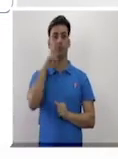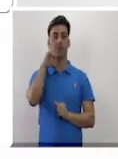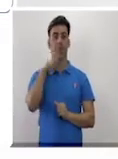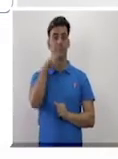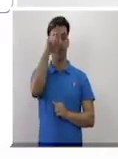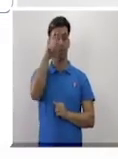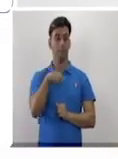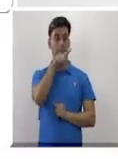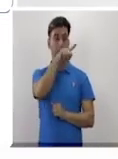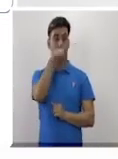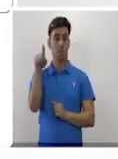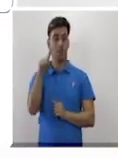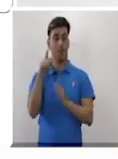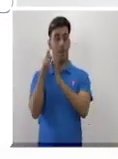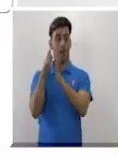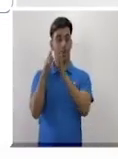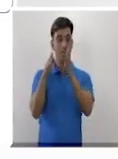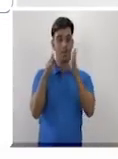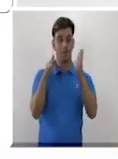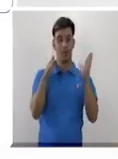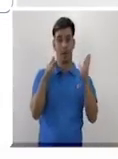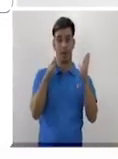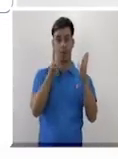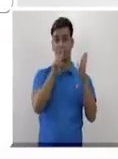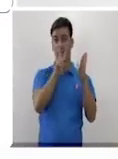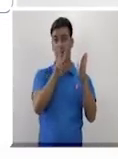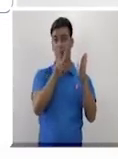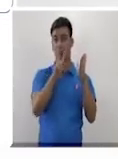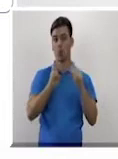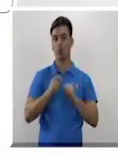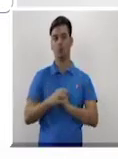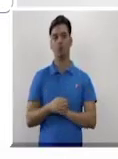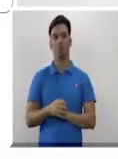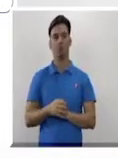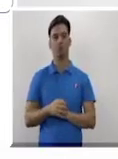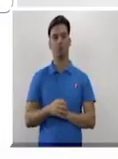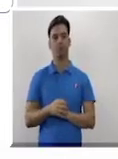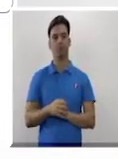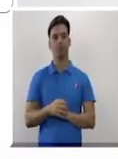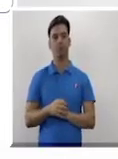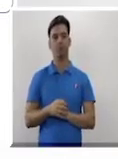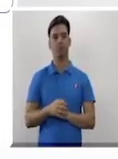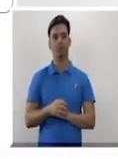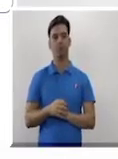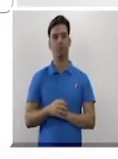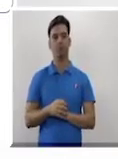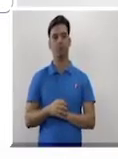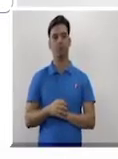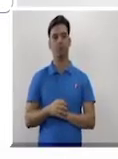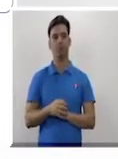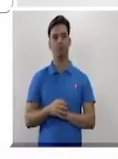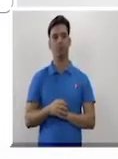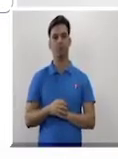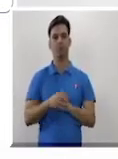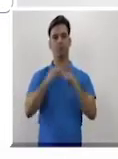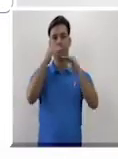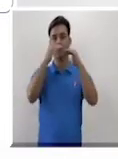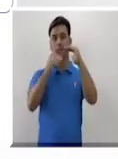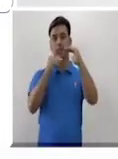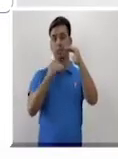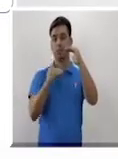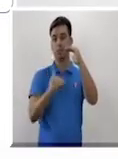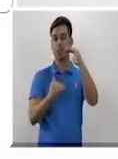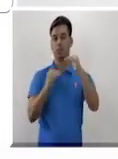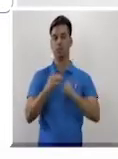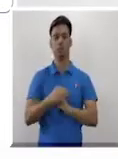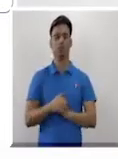izquierda de 2, que es el valor de esta abscisa del vértice, está decreciendo.